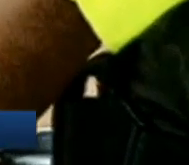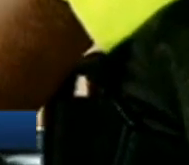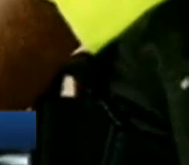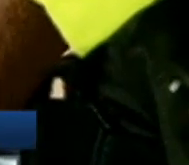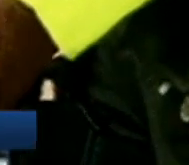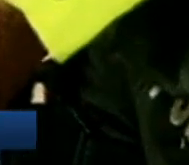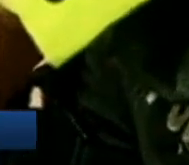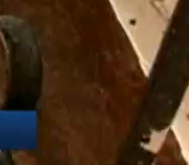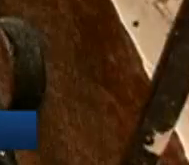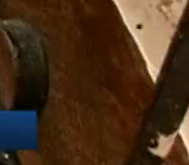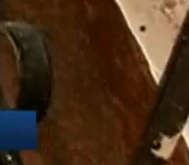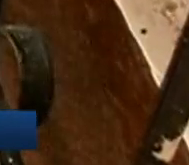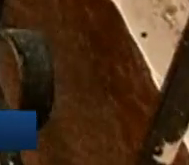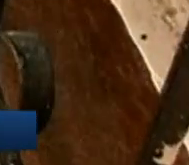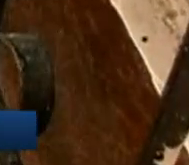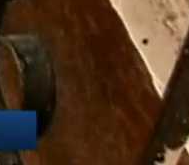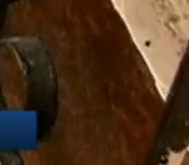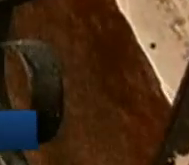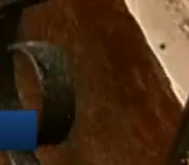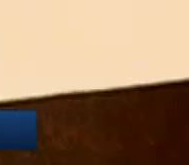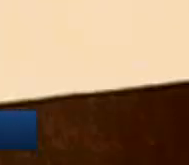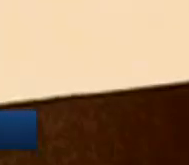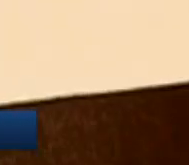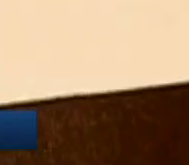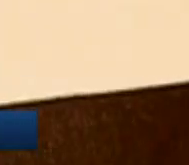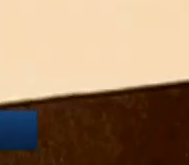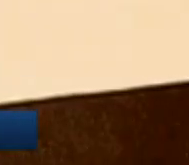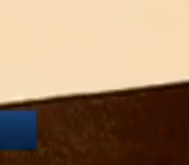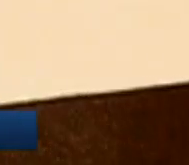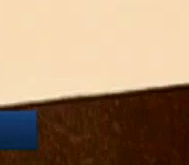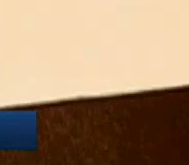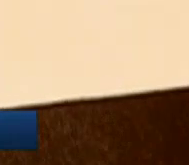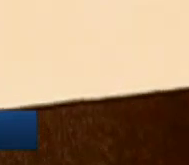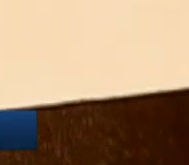Delincuente robó en un cangrejal.